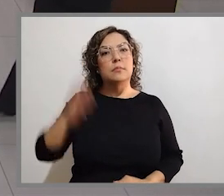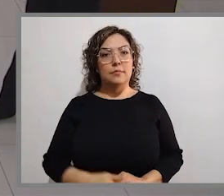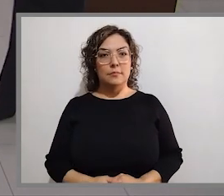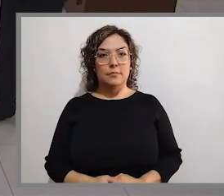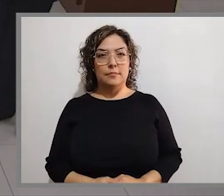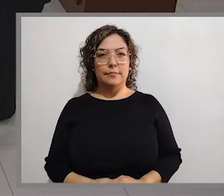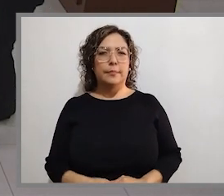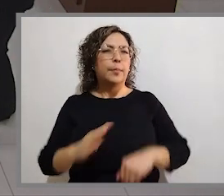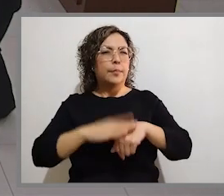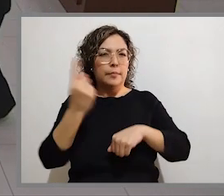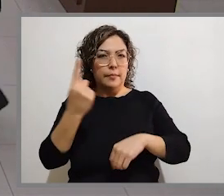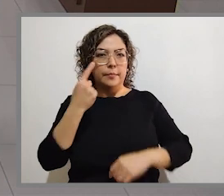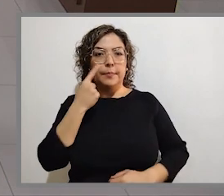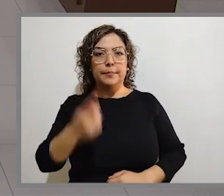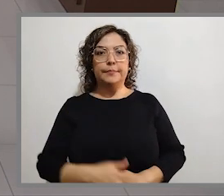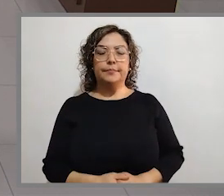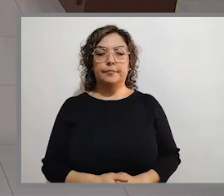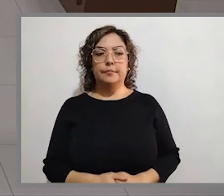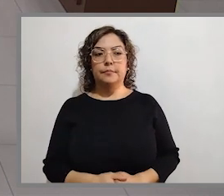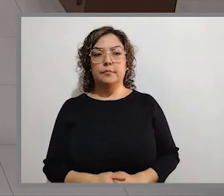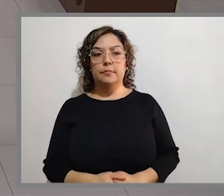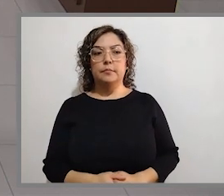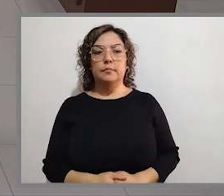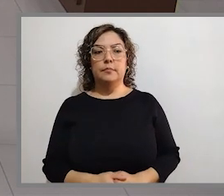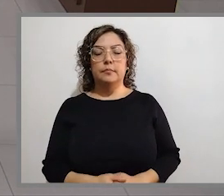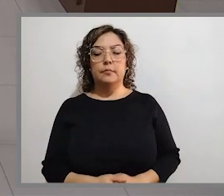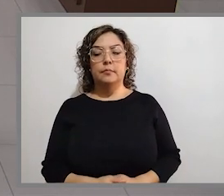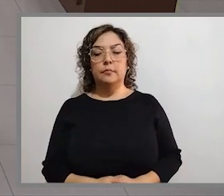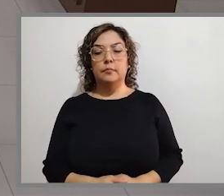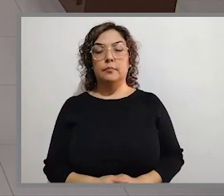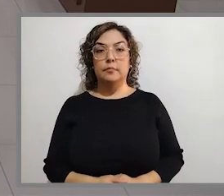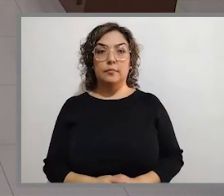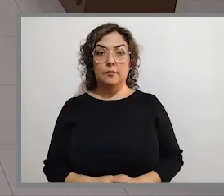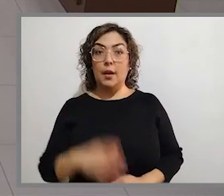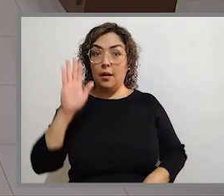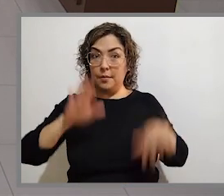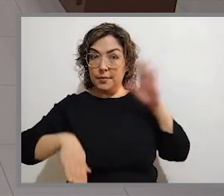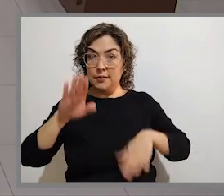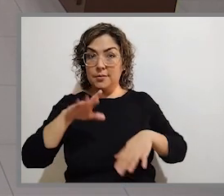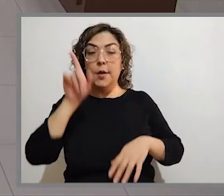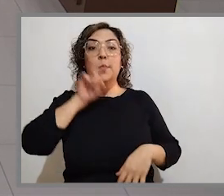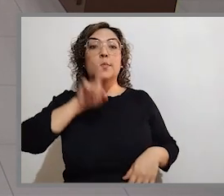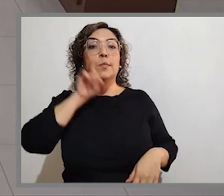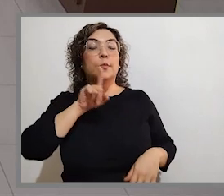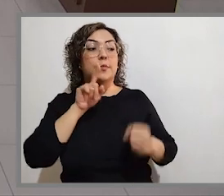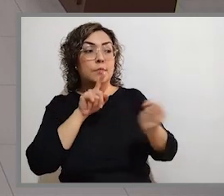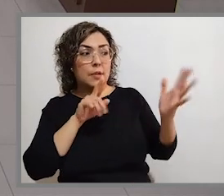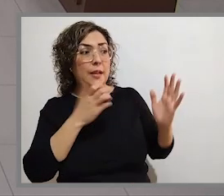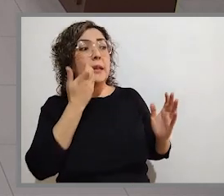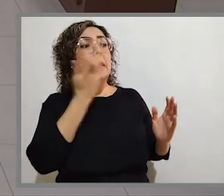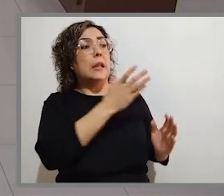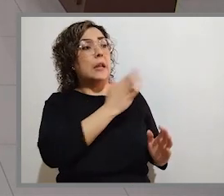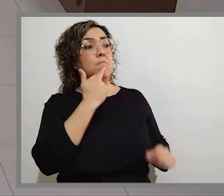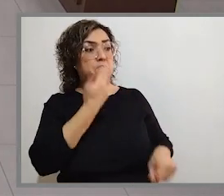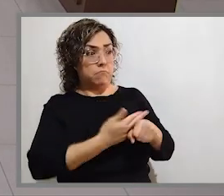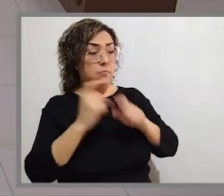pública cuando de una manera visible se empieza a violentar a una mujer que quiere acceder a un cargo o que ya está en un